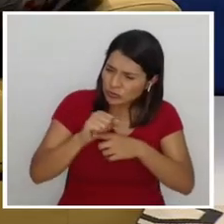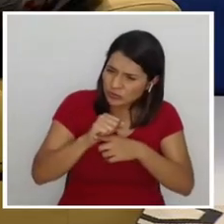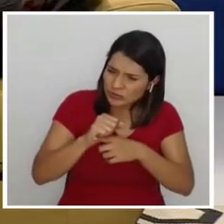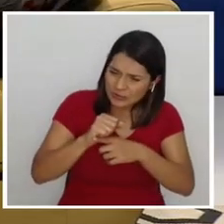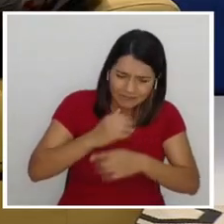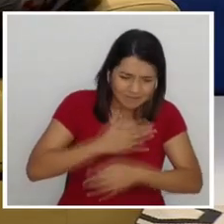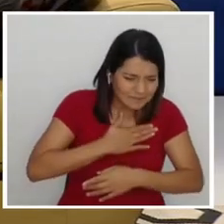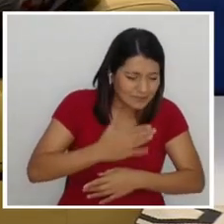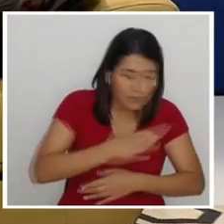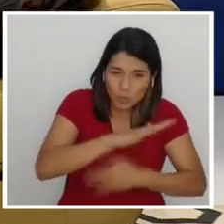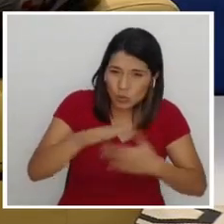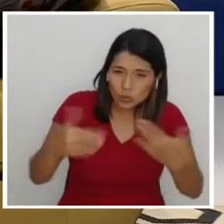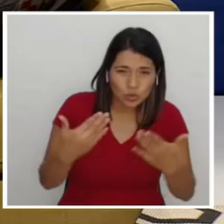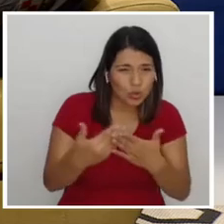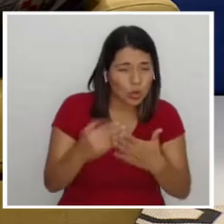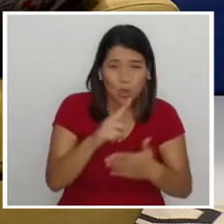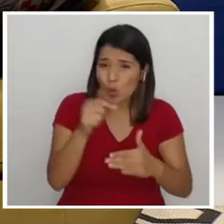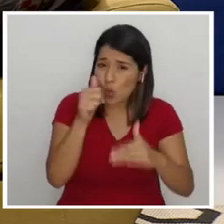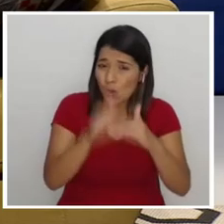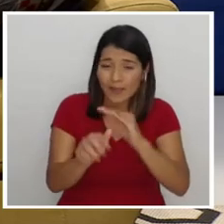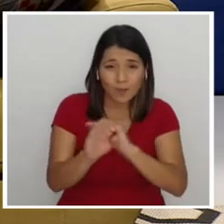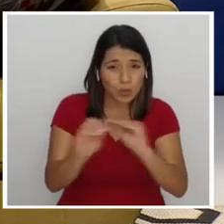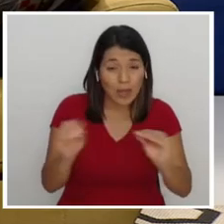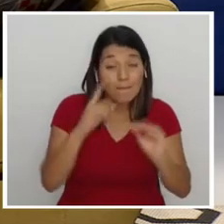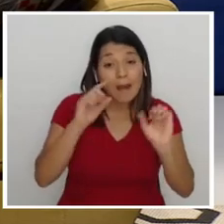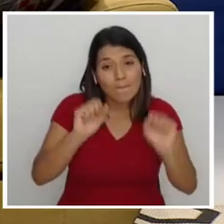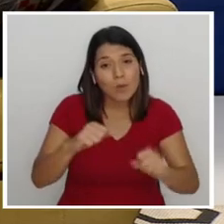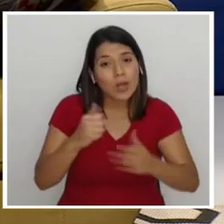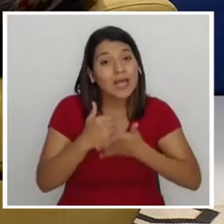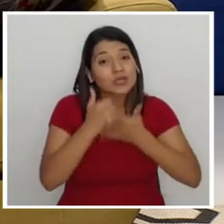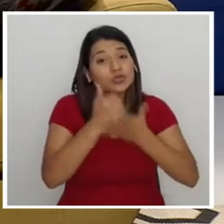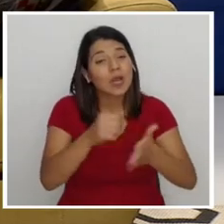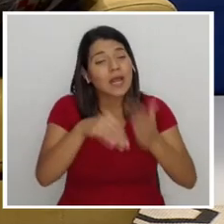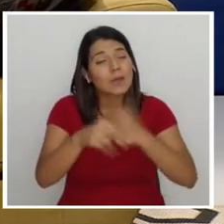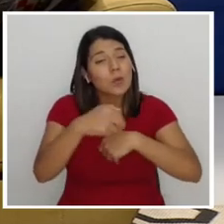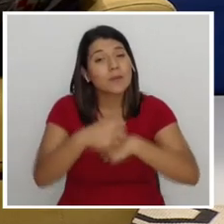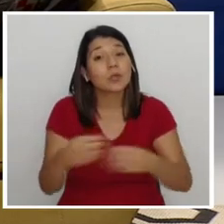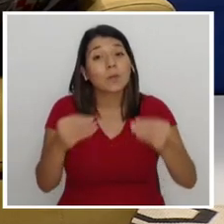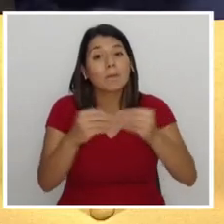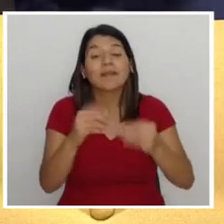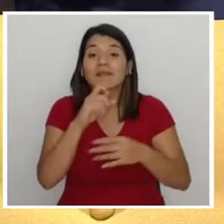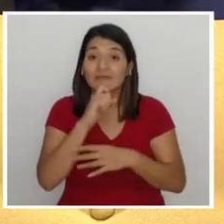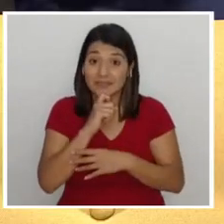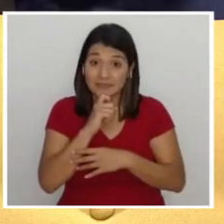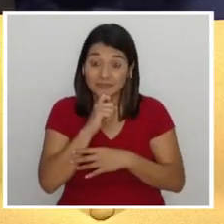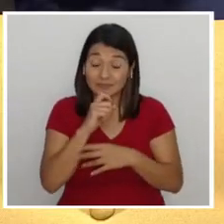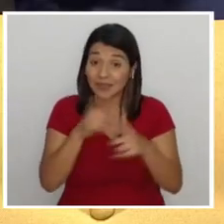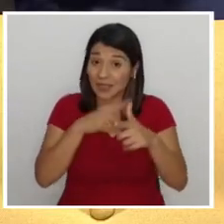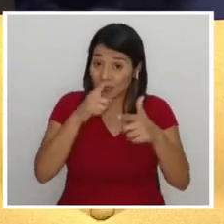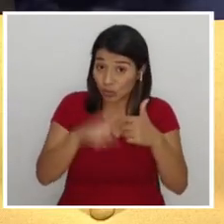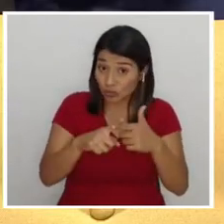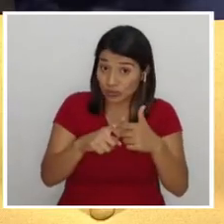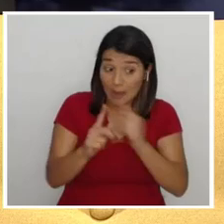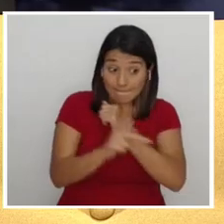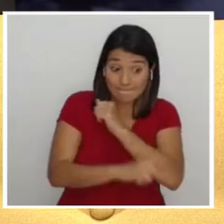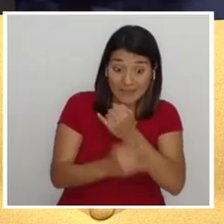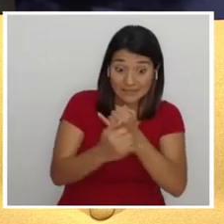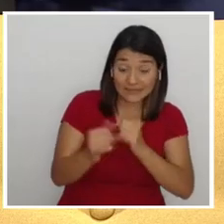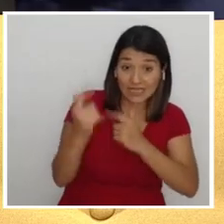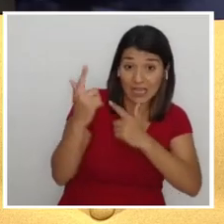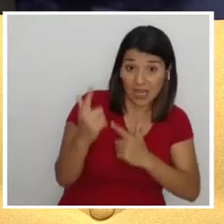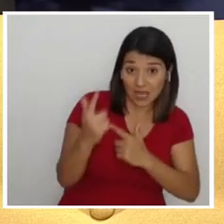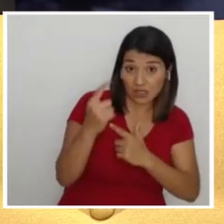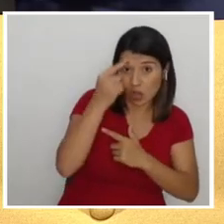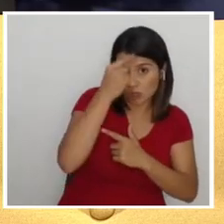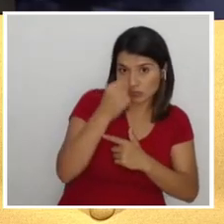poder ayudarles en los momentos más difíciles. Entonces, país sin ejército, sí, no tenemos armas,